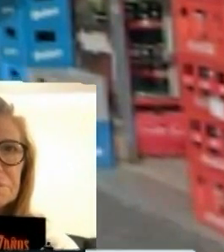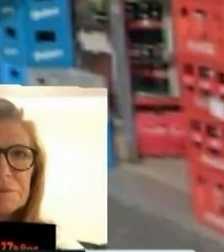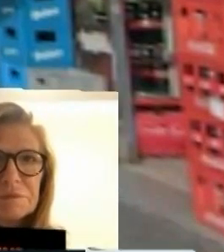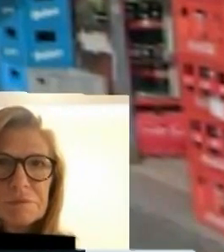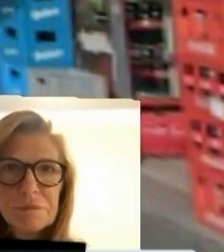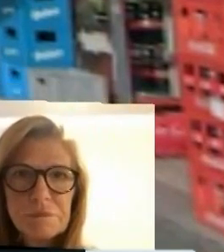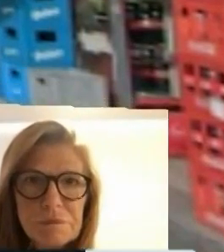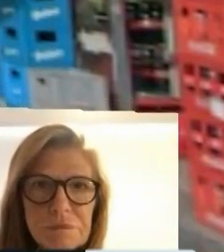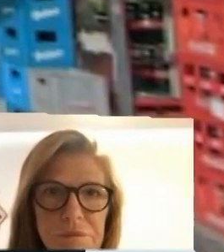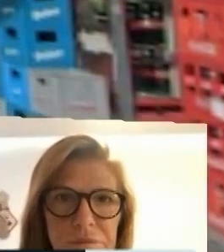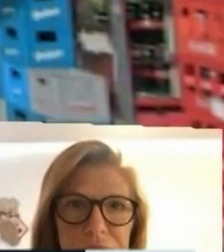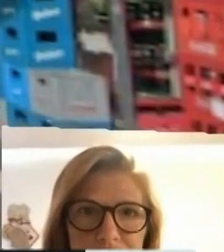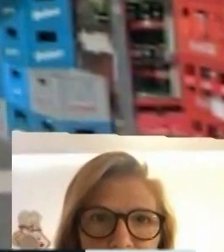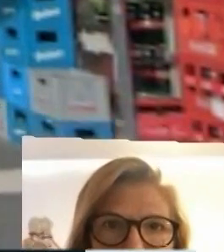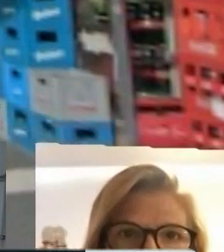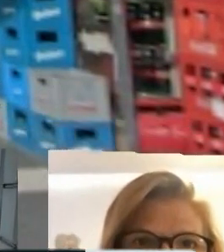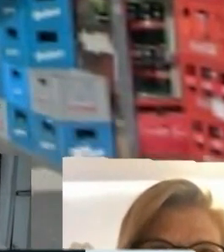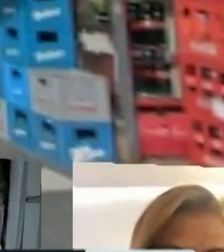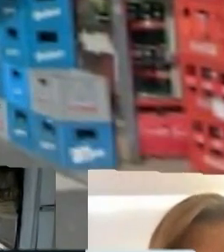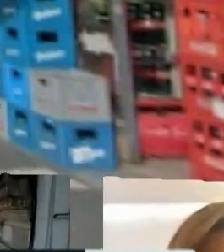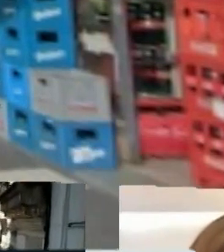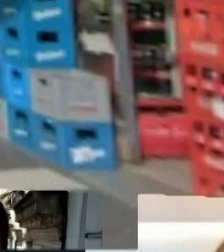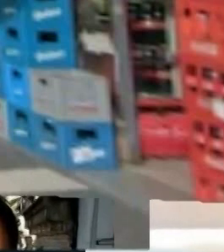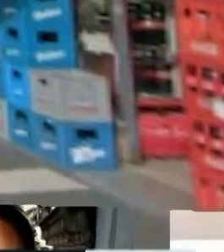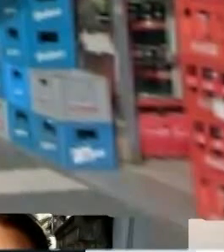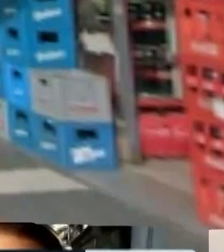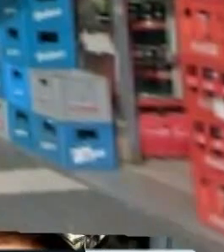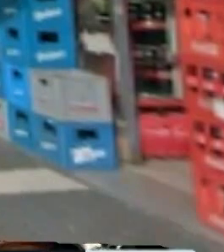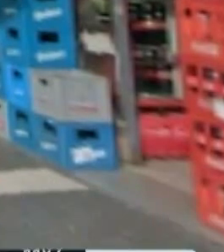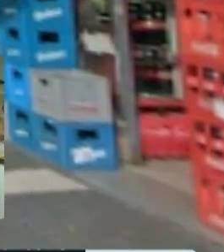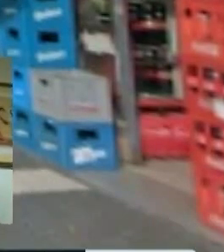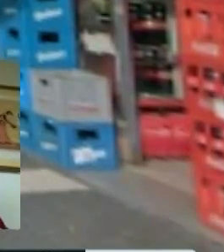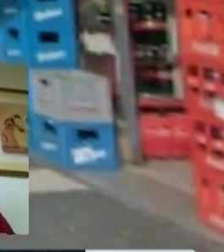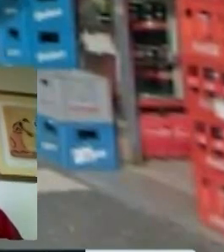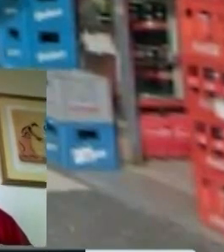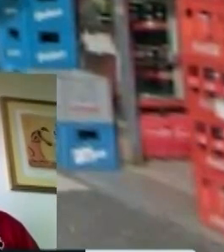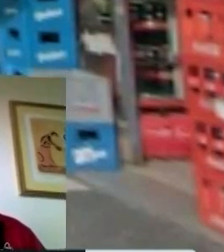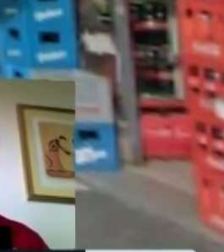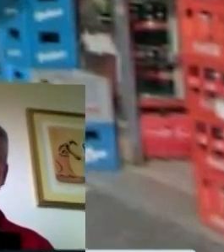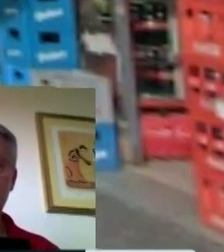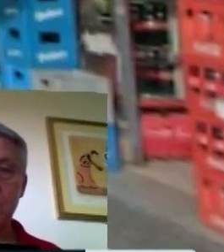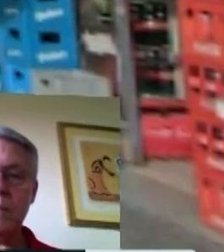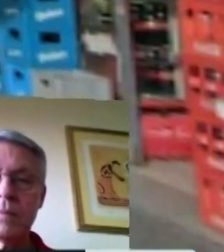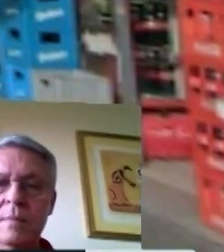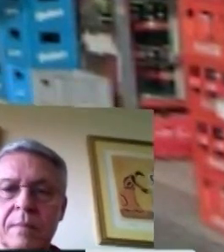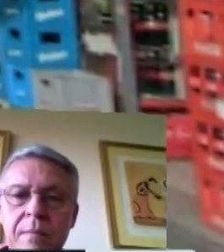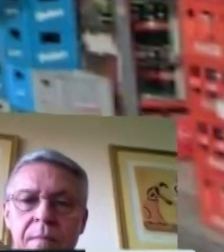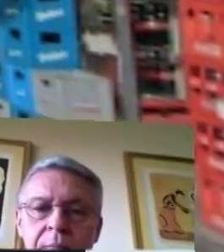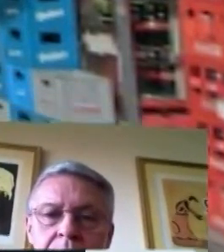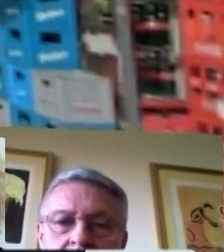Juan, Velázquez Gustavo Daniel, Núñez de Velázquez, Isabel Victoria, Villaverde